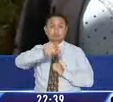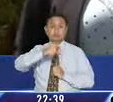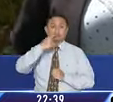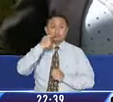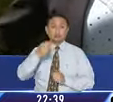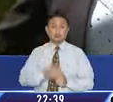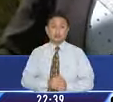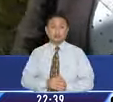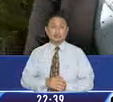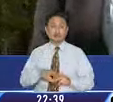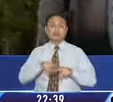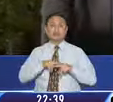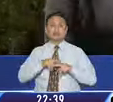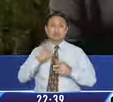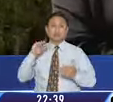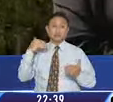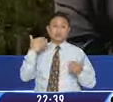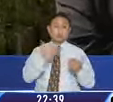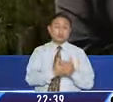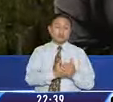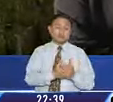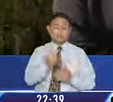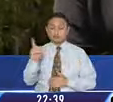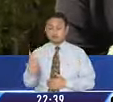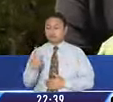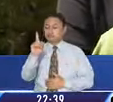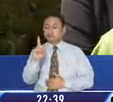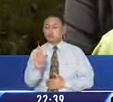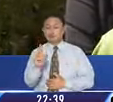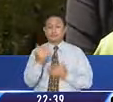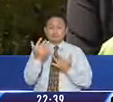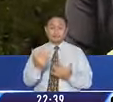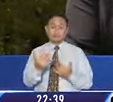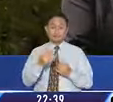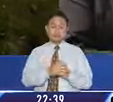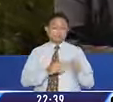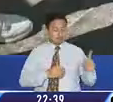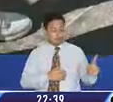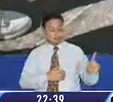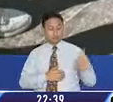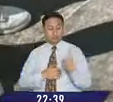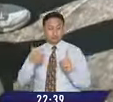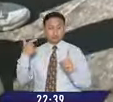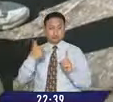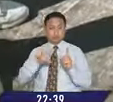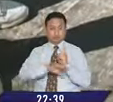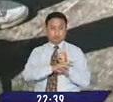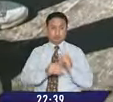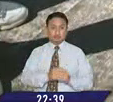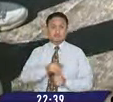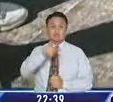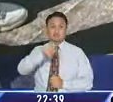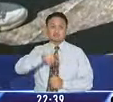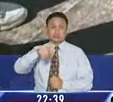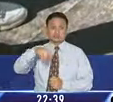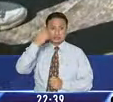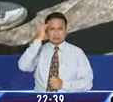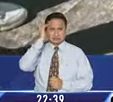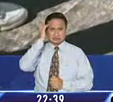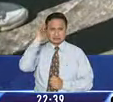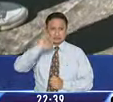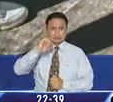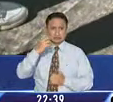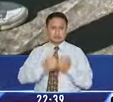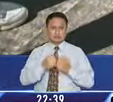vinieron en un taxi. Viendo que estaba el señor parado a este lado de la vía, le asaltaron. Los moradores, aterrados por la creciente ola